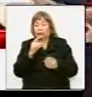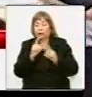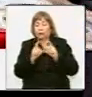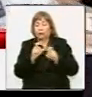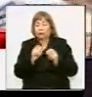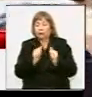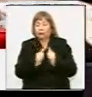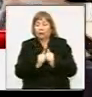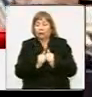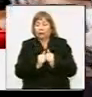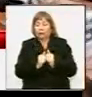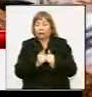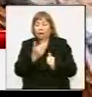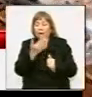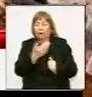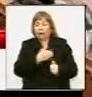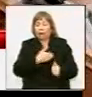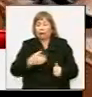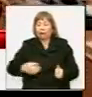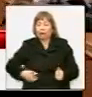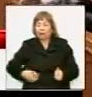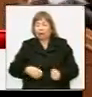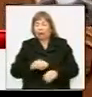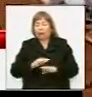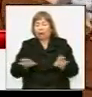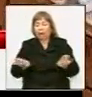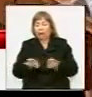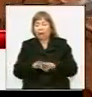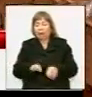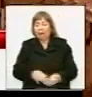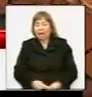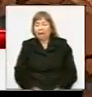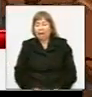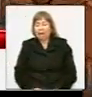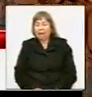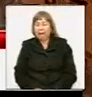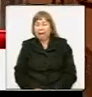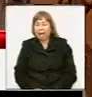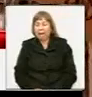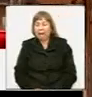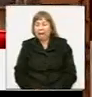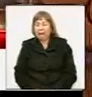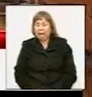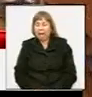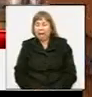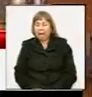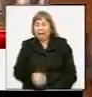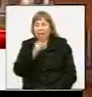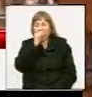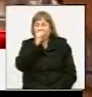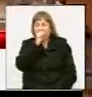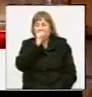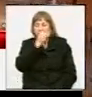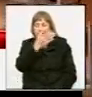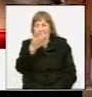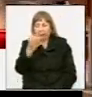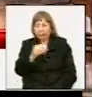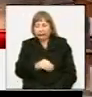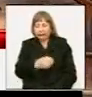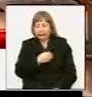pregunta, señora ministra, para ya cerrar el rol de oradores. Señora ministra,